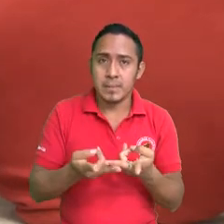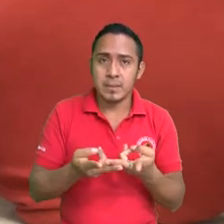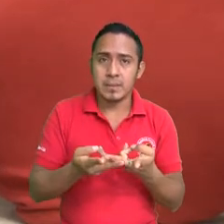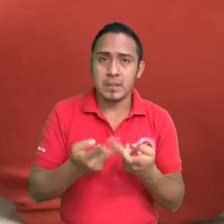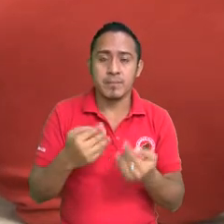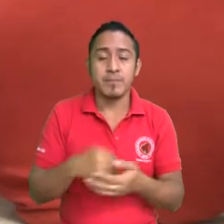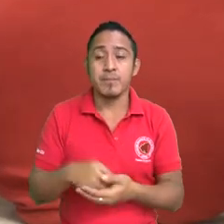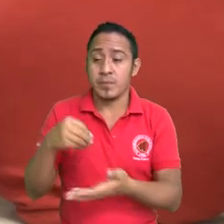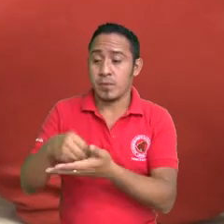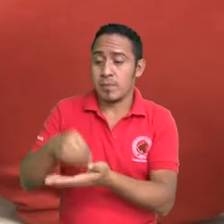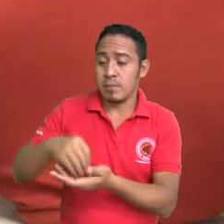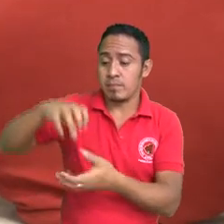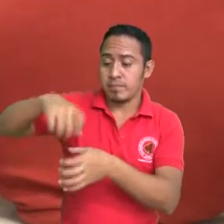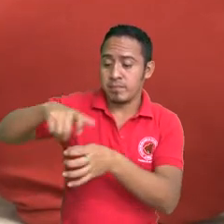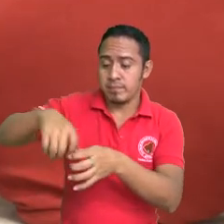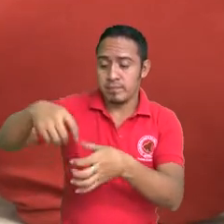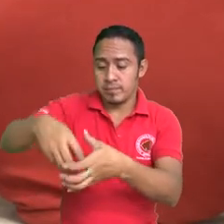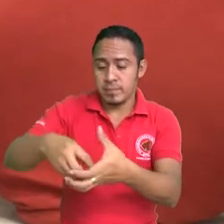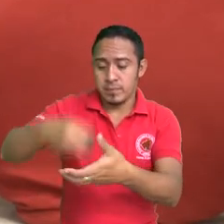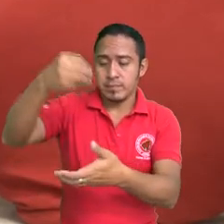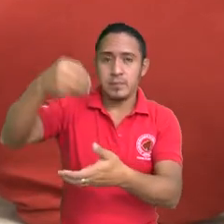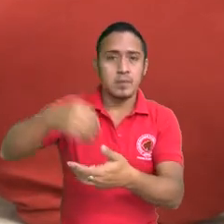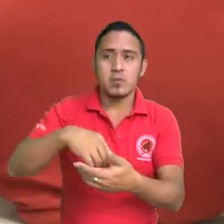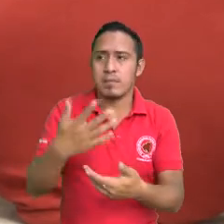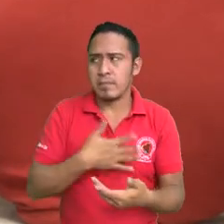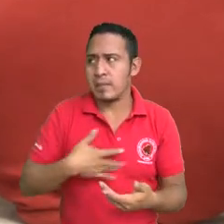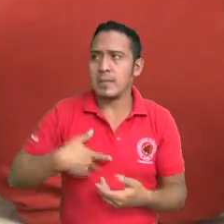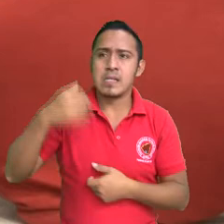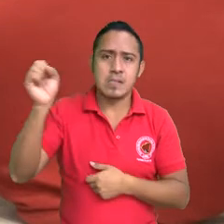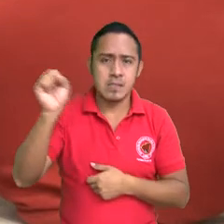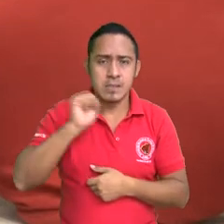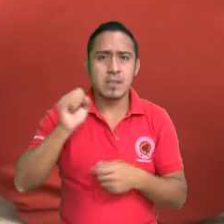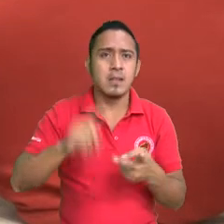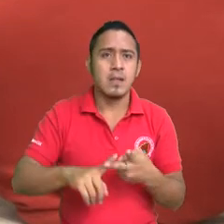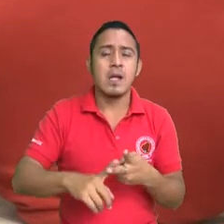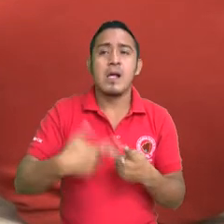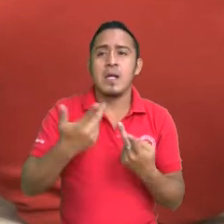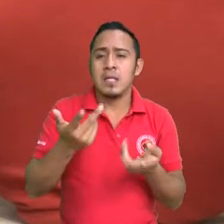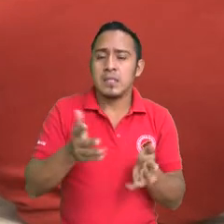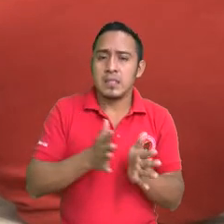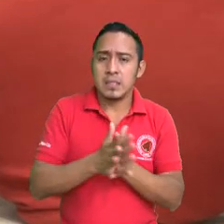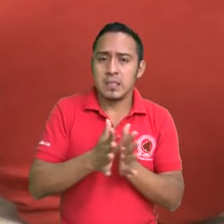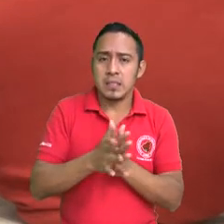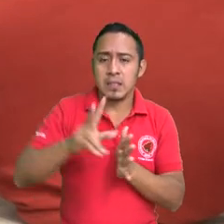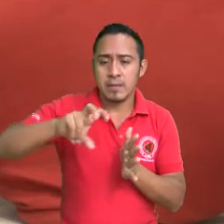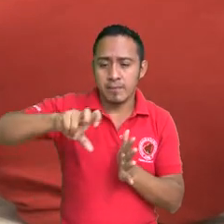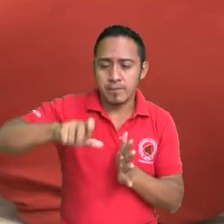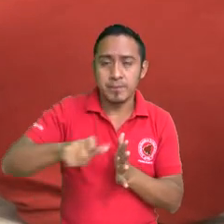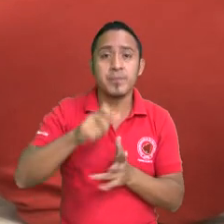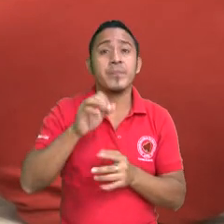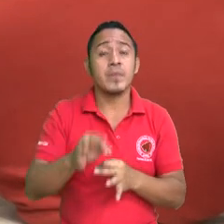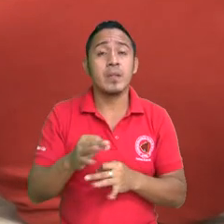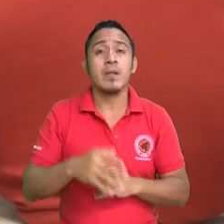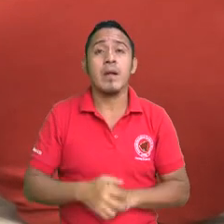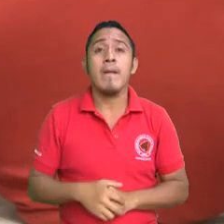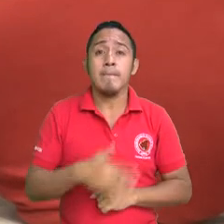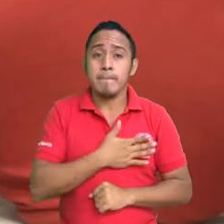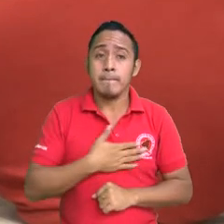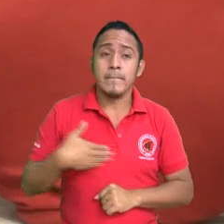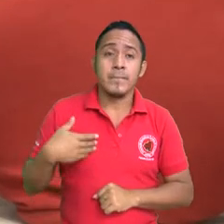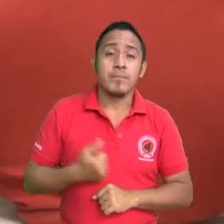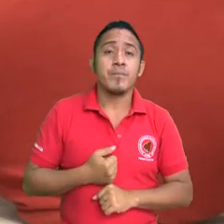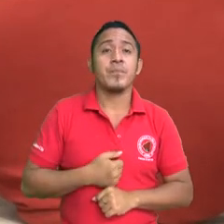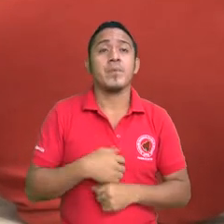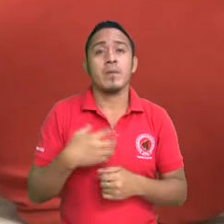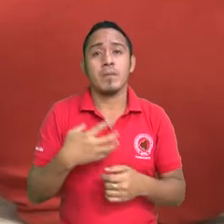frasco de complemento. Así como dicen abuelitas, con zanahoria, limones, naranjas, son los que nos aportan una mejor visión y